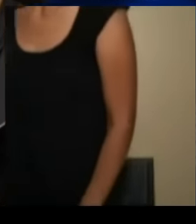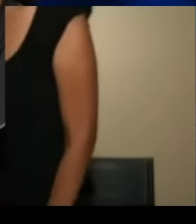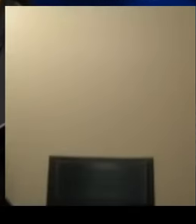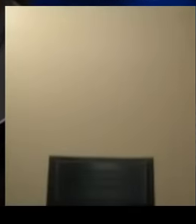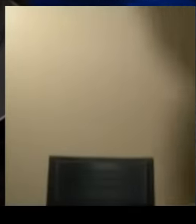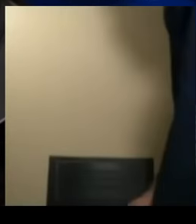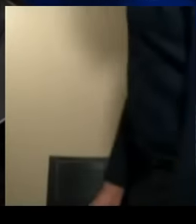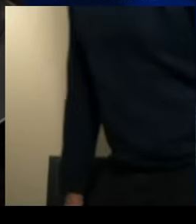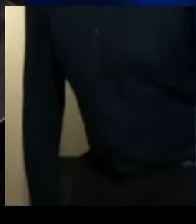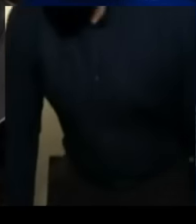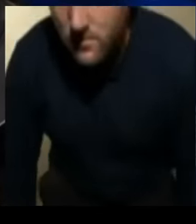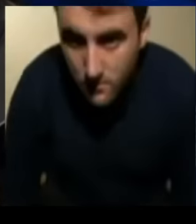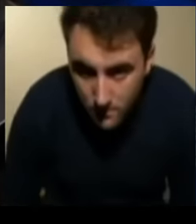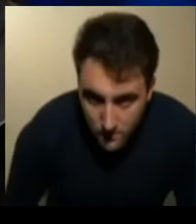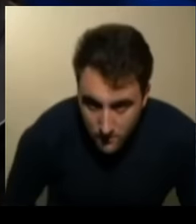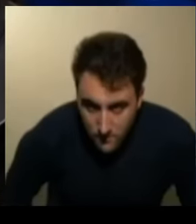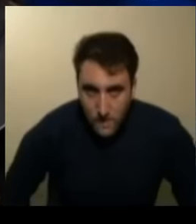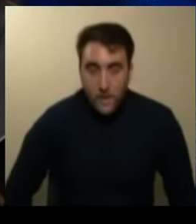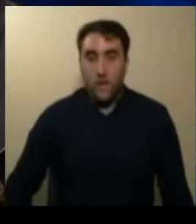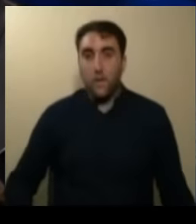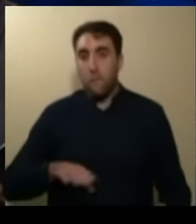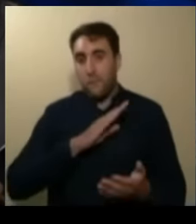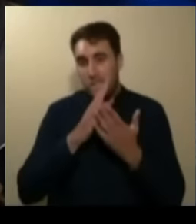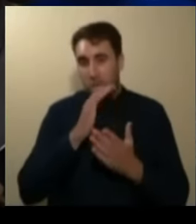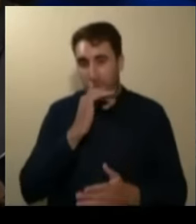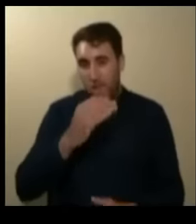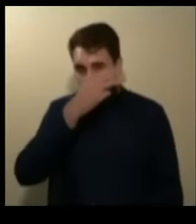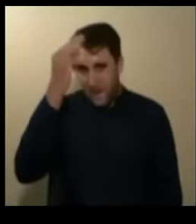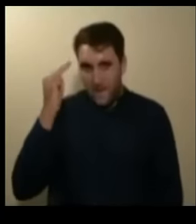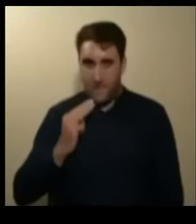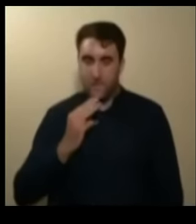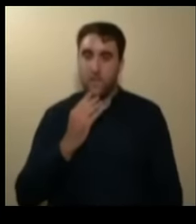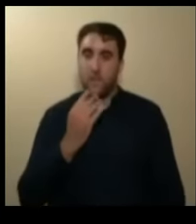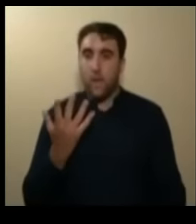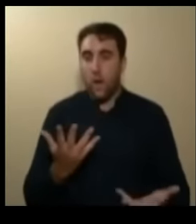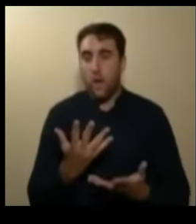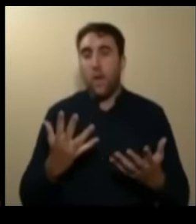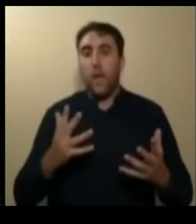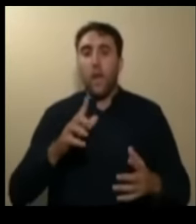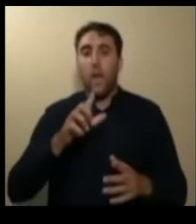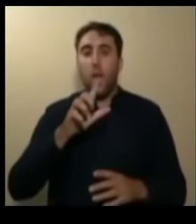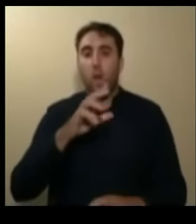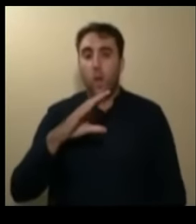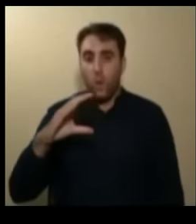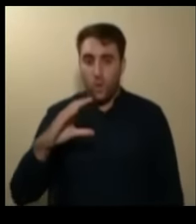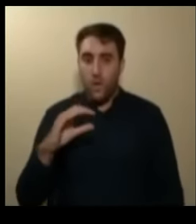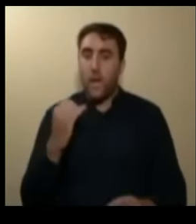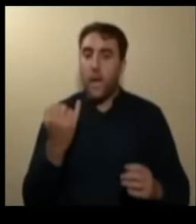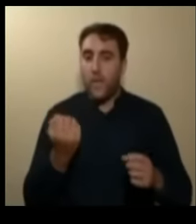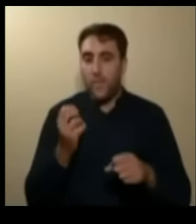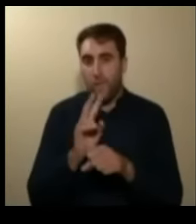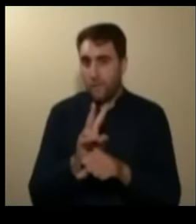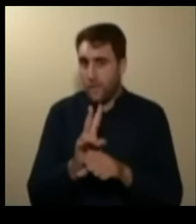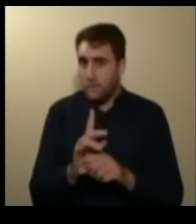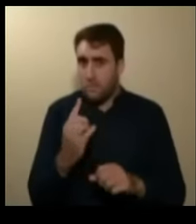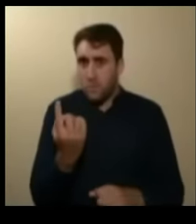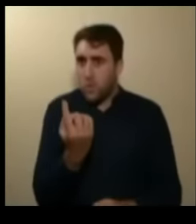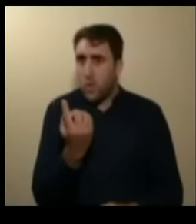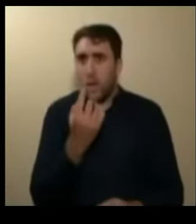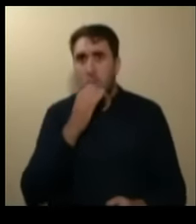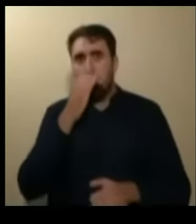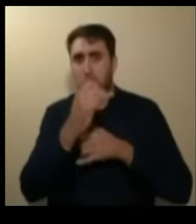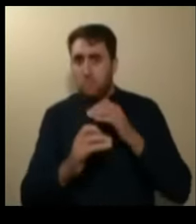tiene sus 3 minutos para el mensaje final el senador Gustavo Penades. La LUC se está defendiendo sola con los resultados,